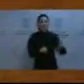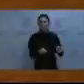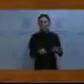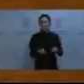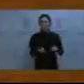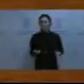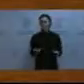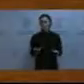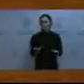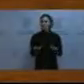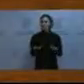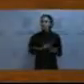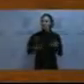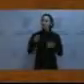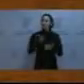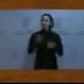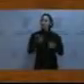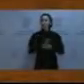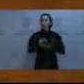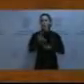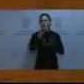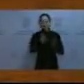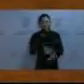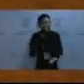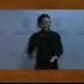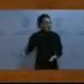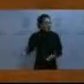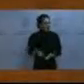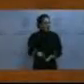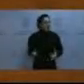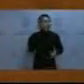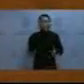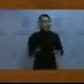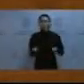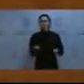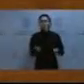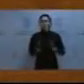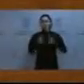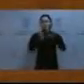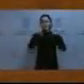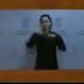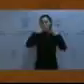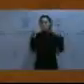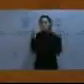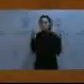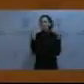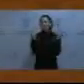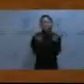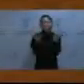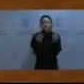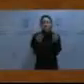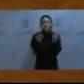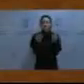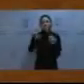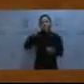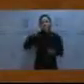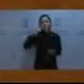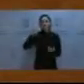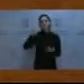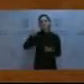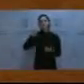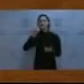descrito ayer con el consejero, porque exigimos que se controlen las empresas públicas, fue lo que llevó a que SOGEPSA fuera